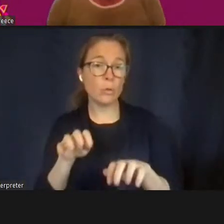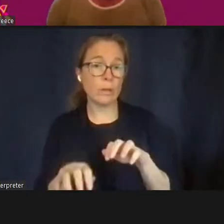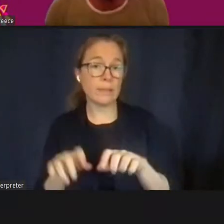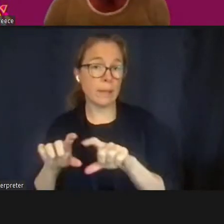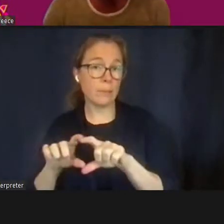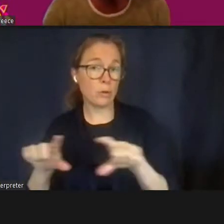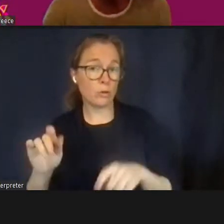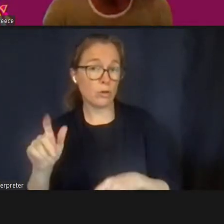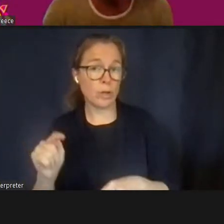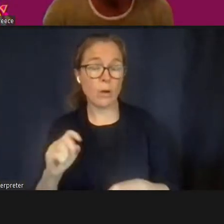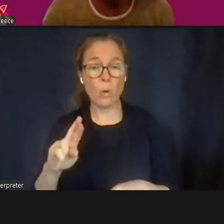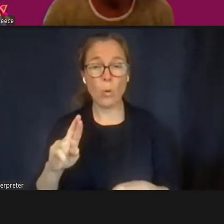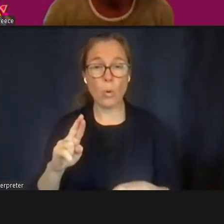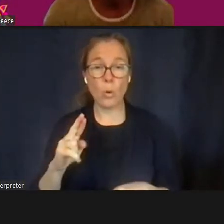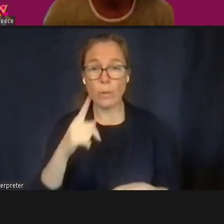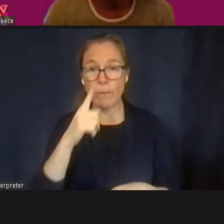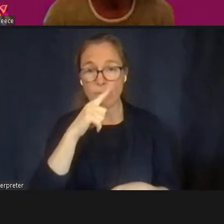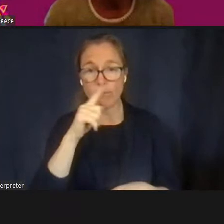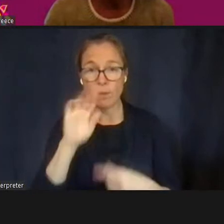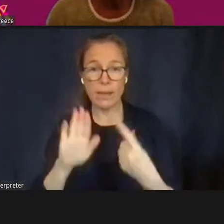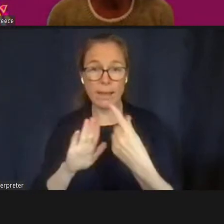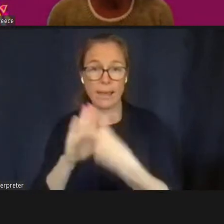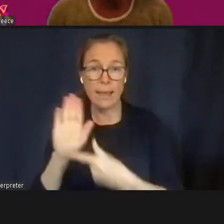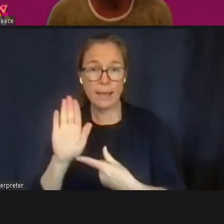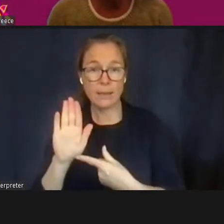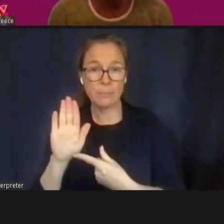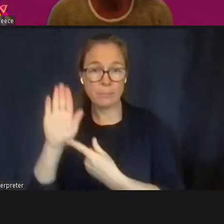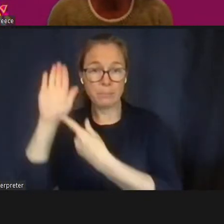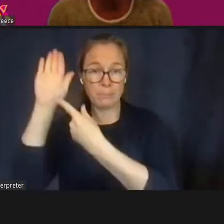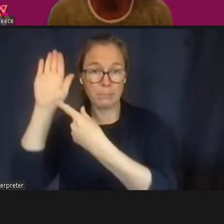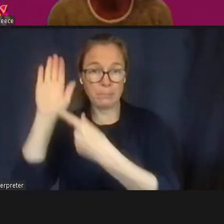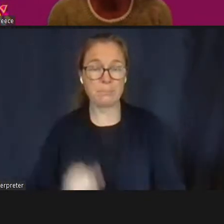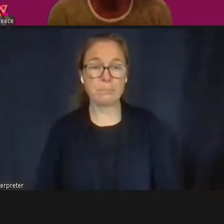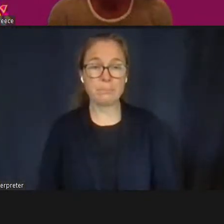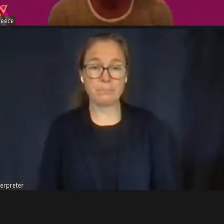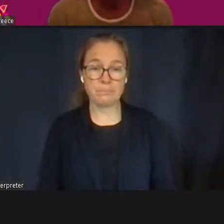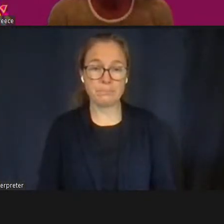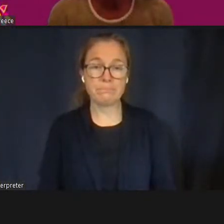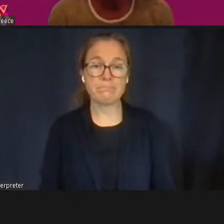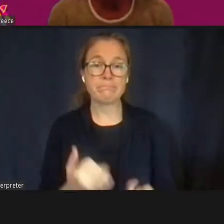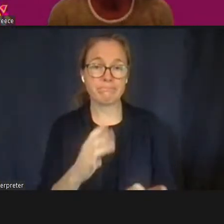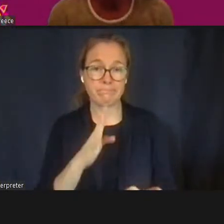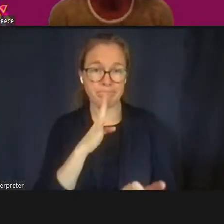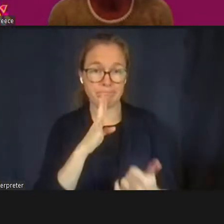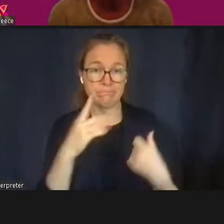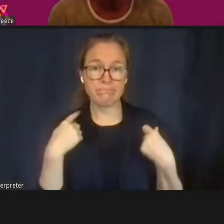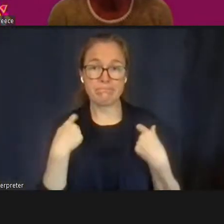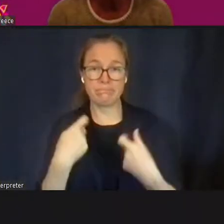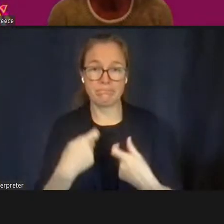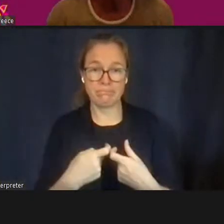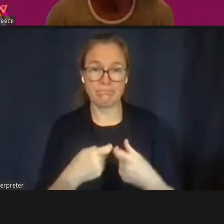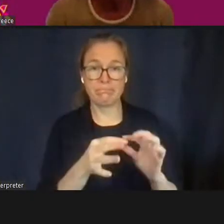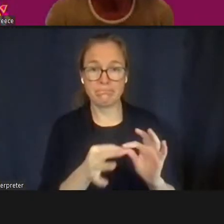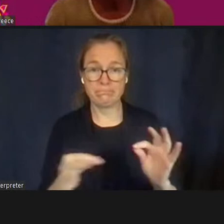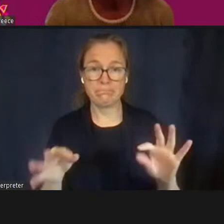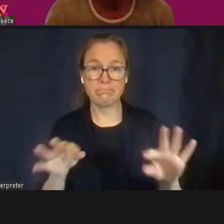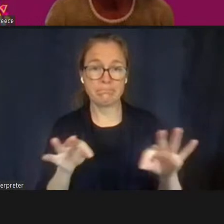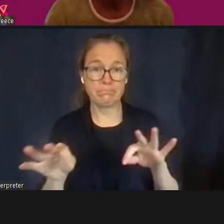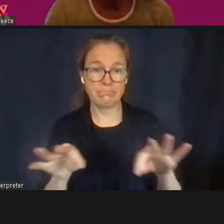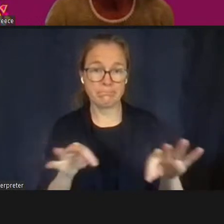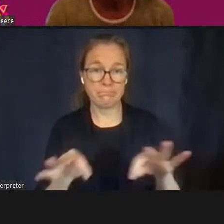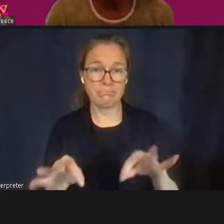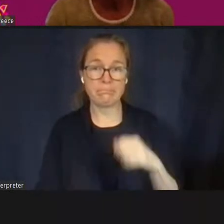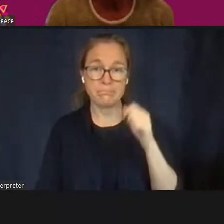welcome. Bienvenidos a todos. Inglés y español están disponibles para esta reunión. Si está usando una computadora